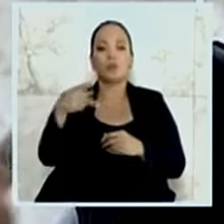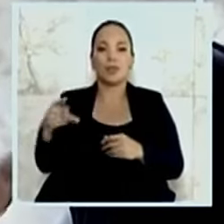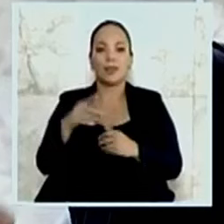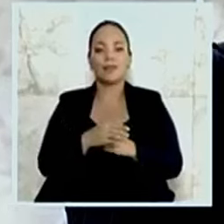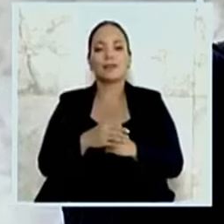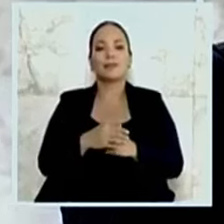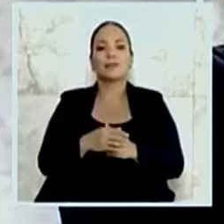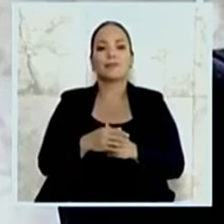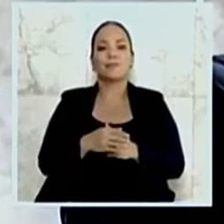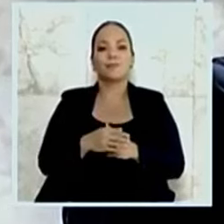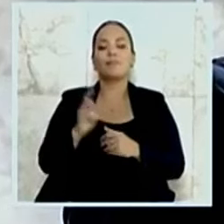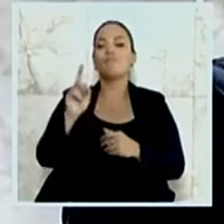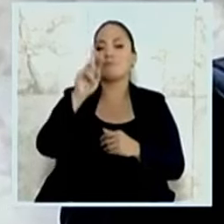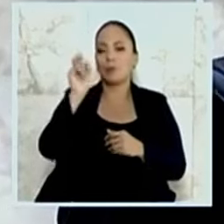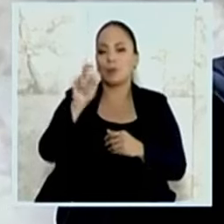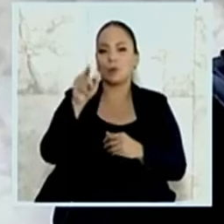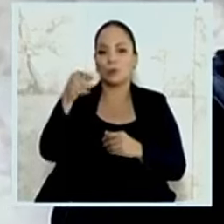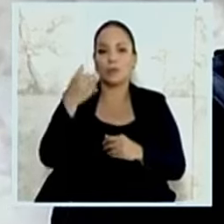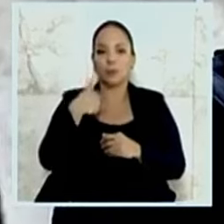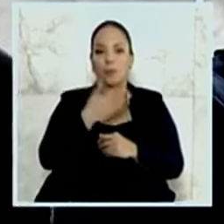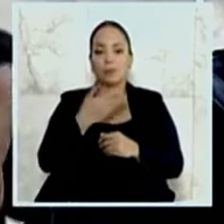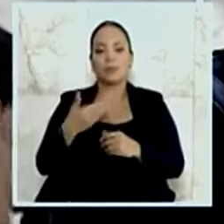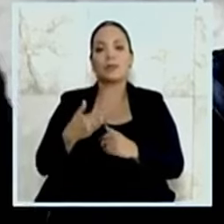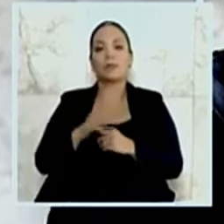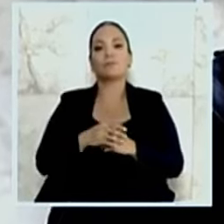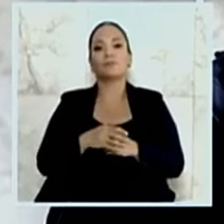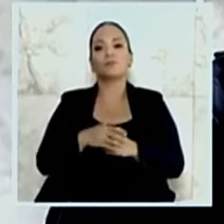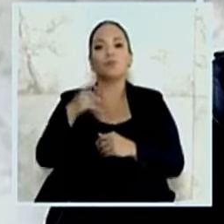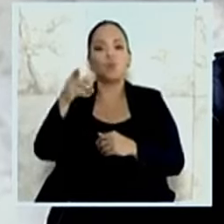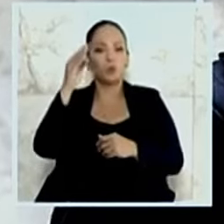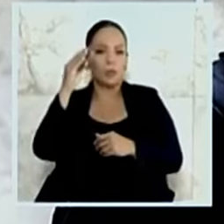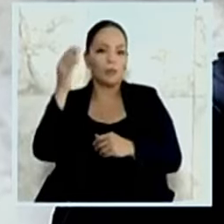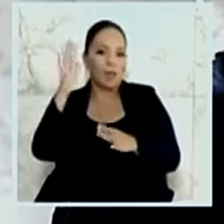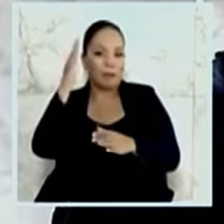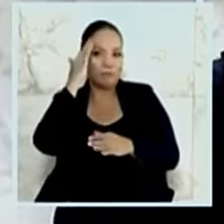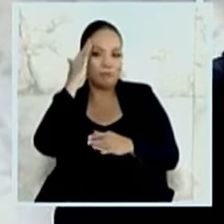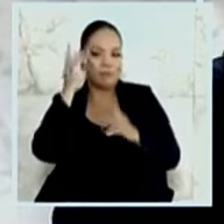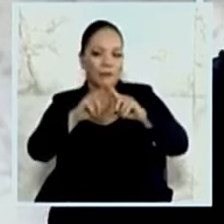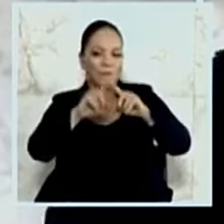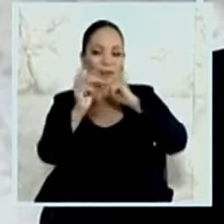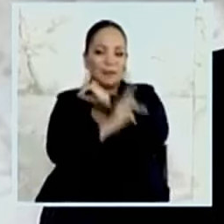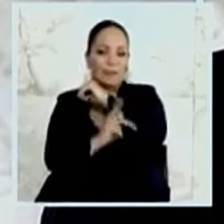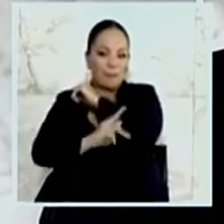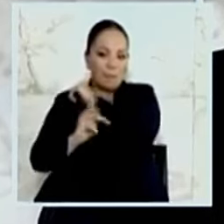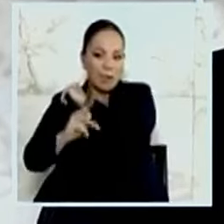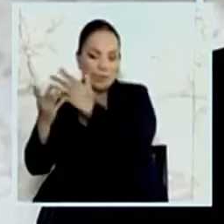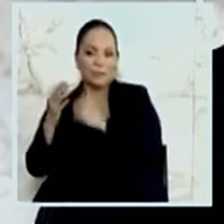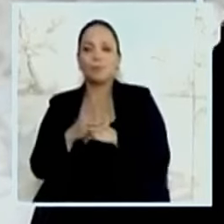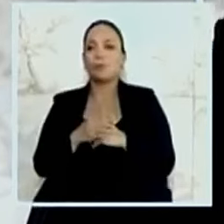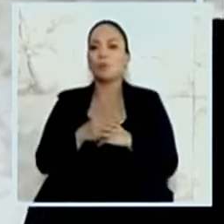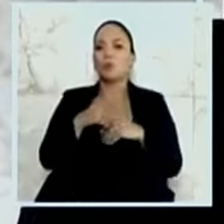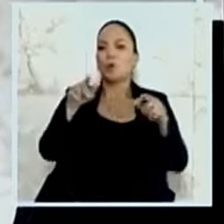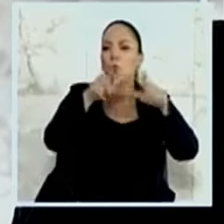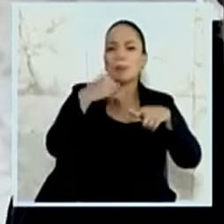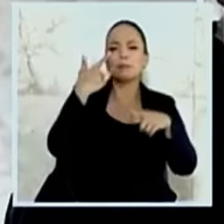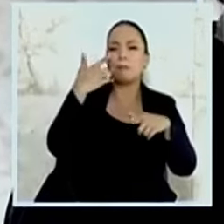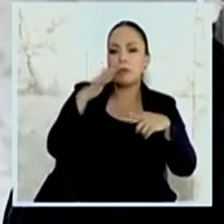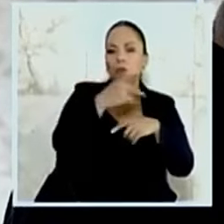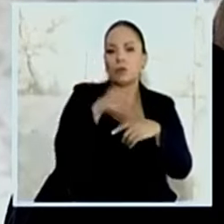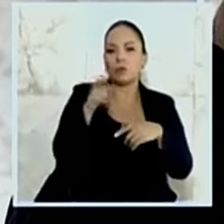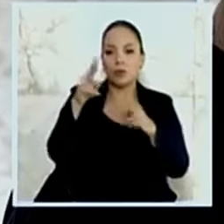en parte de la tierra de la que usted conoce bastante, Punta Arenas, de la que usted quiere bastante. Nosotros en Punta Arenas queremos hacerle